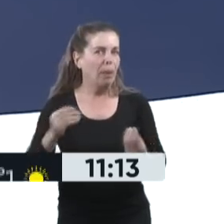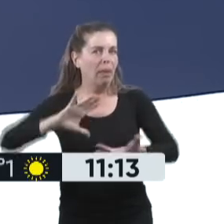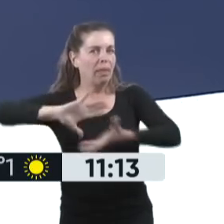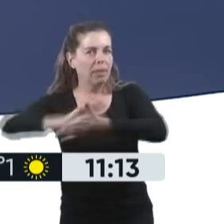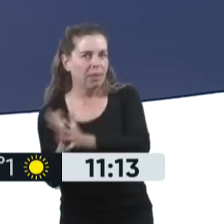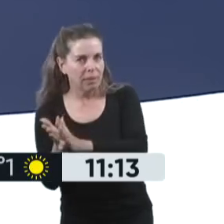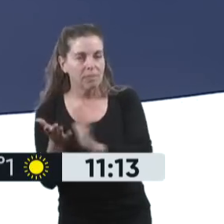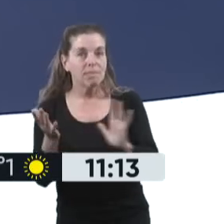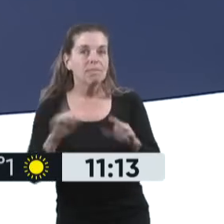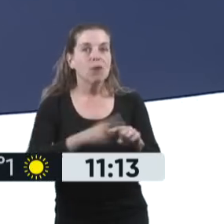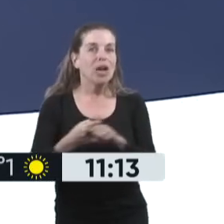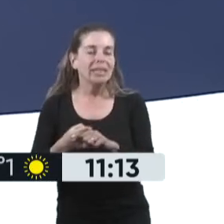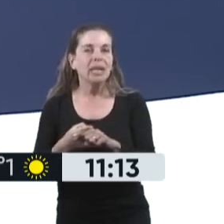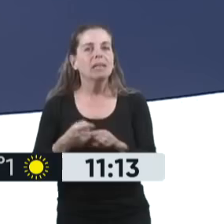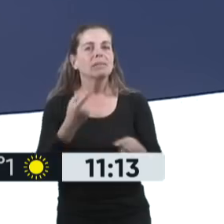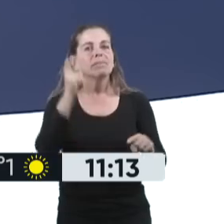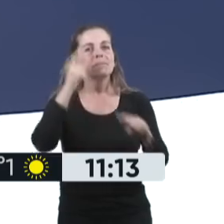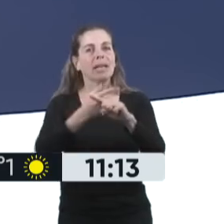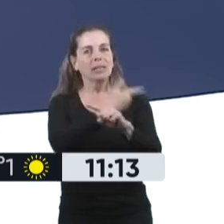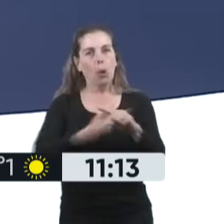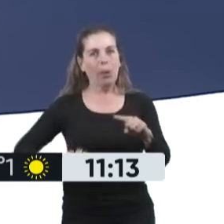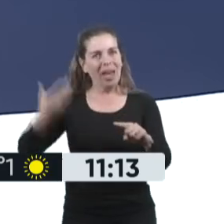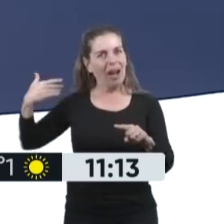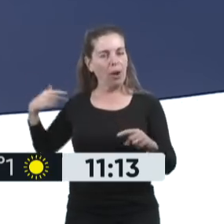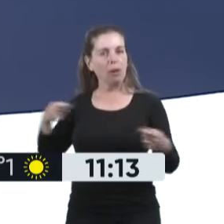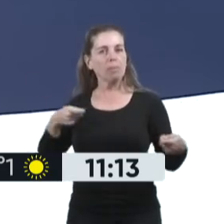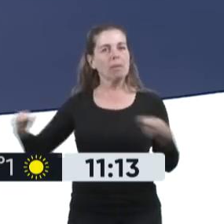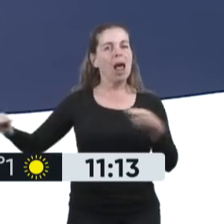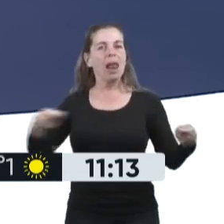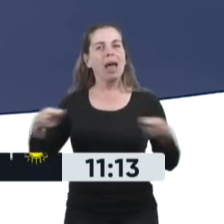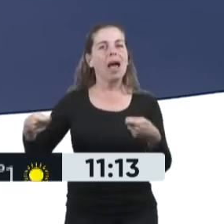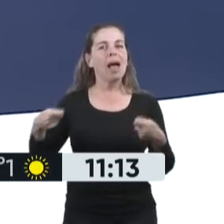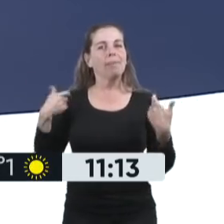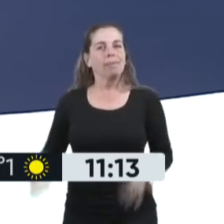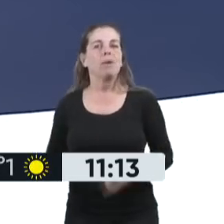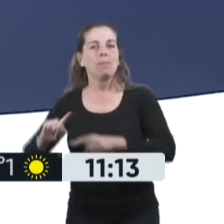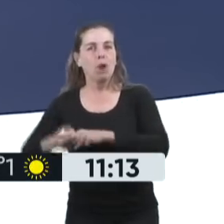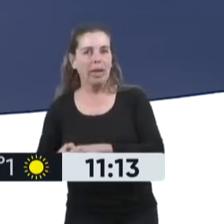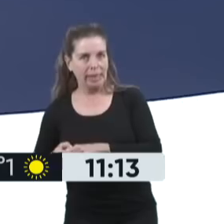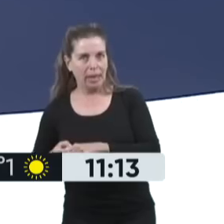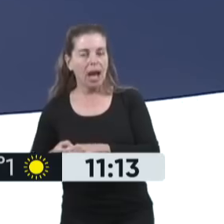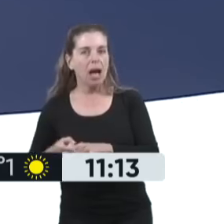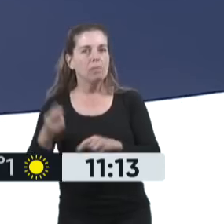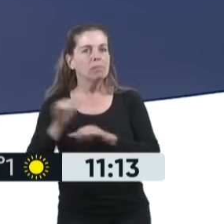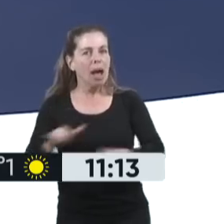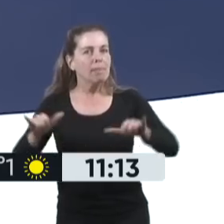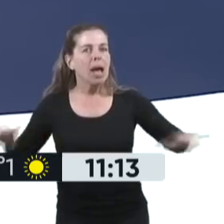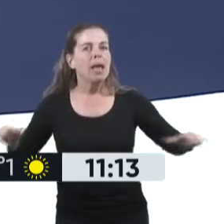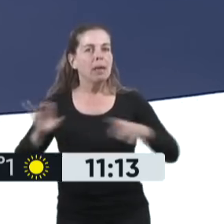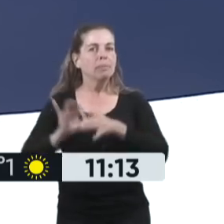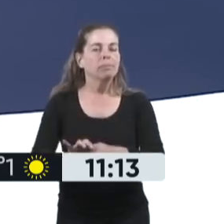políticas, lamentablemente en el gobierno anterior fueron usadas políticamente, fueron usadas para hacer campañas